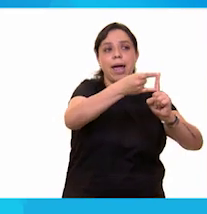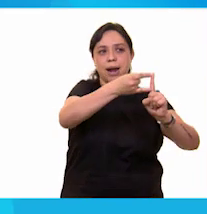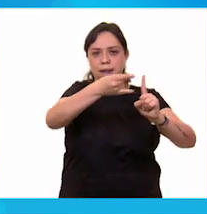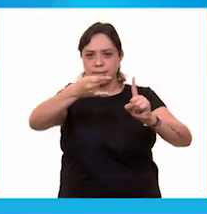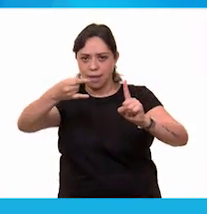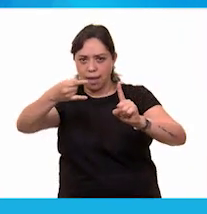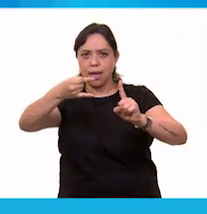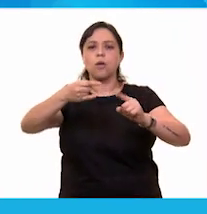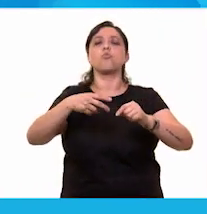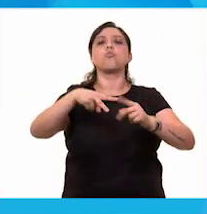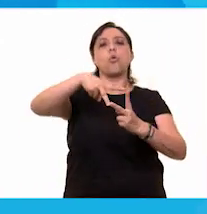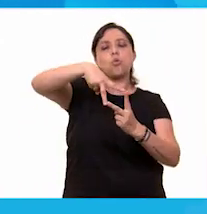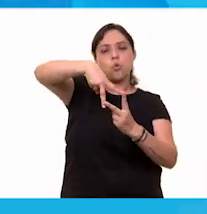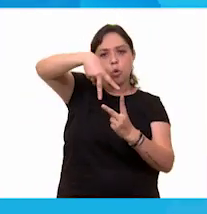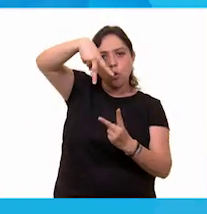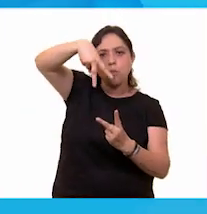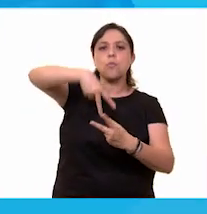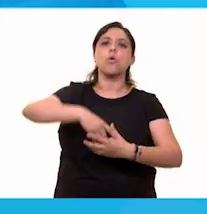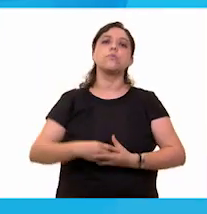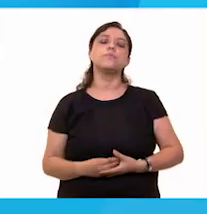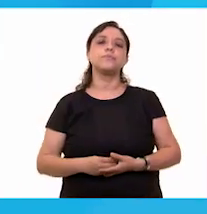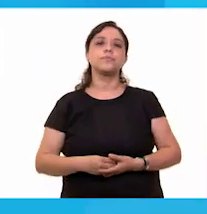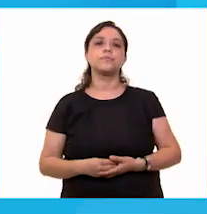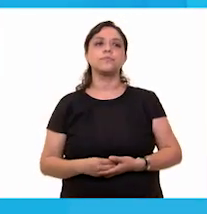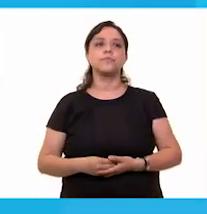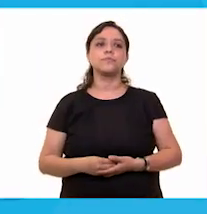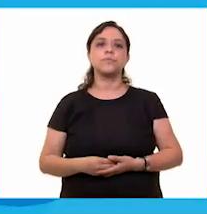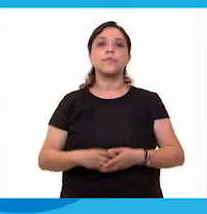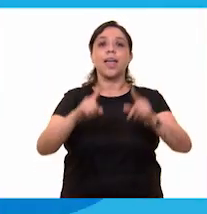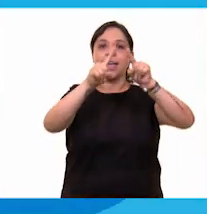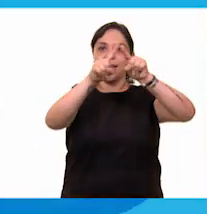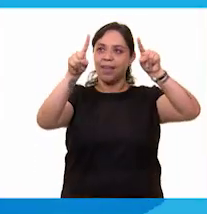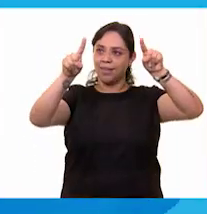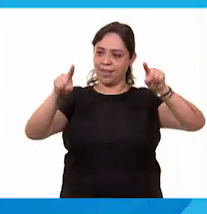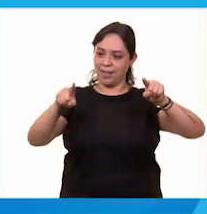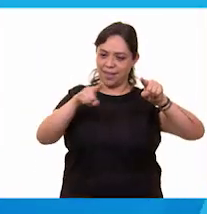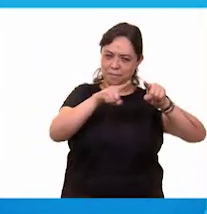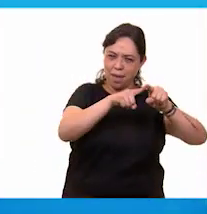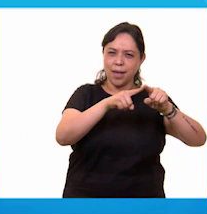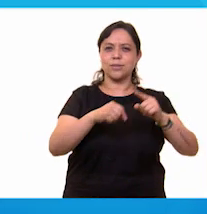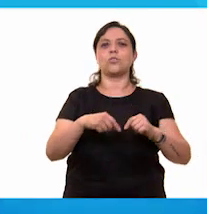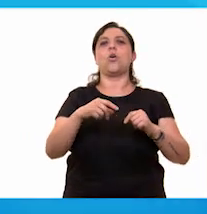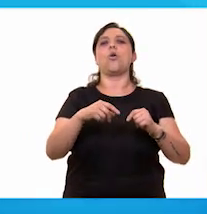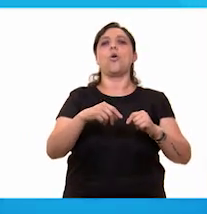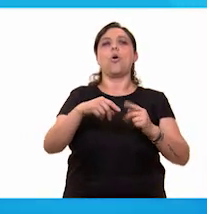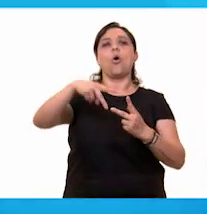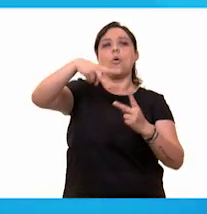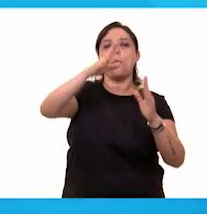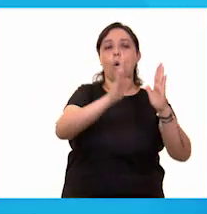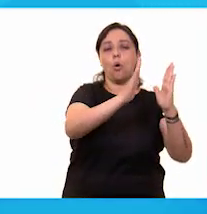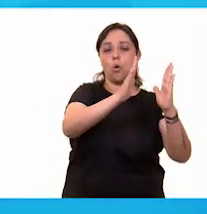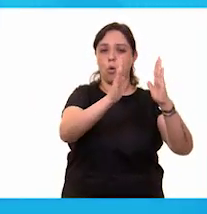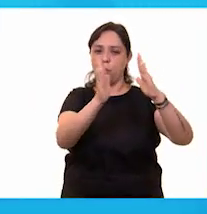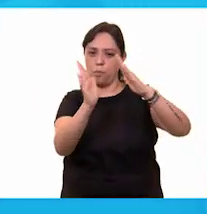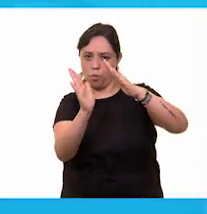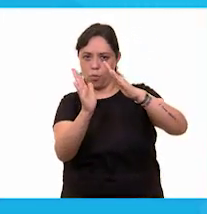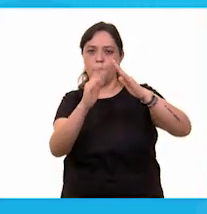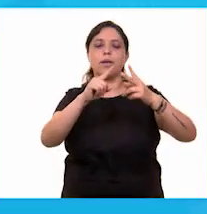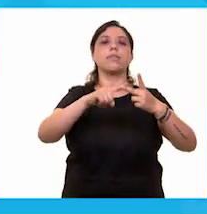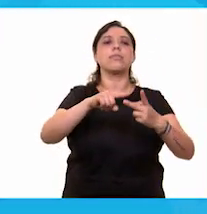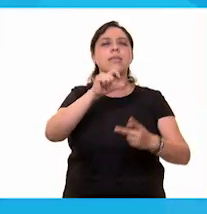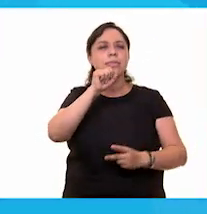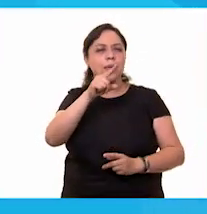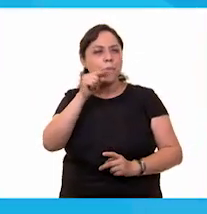rectángulos, un rombo, trapecio, romboide. Un romboide. Y también